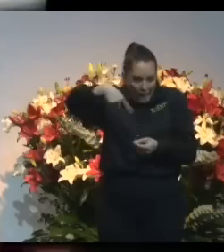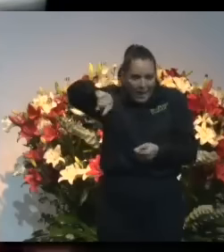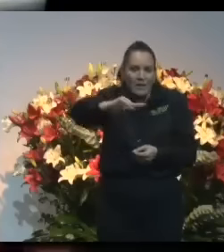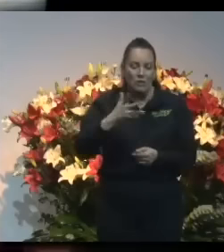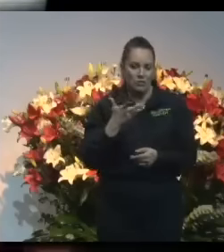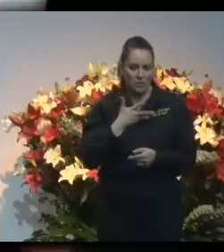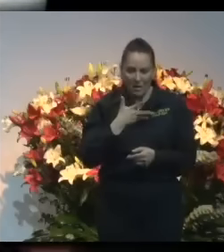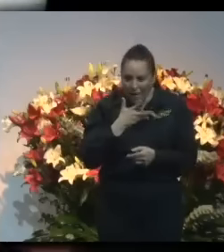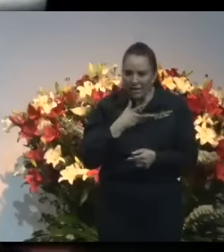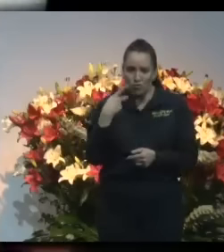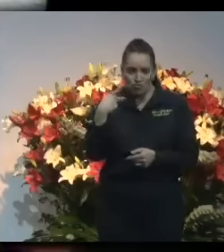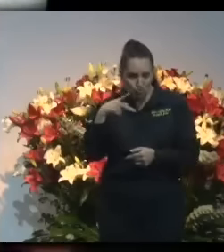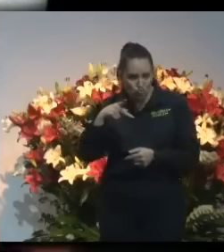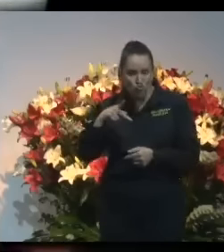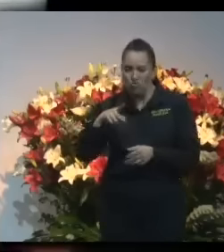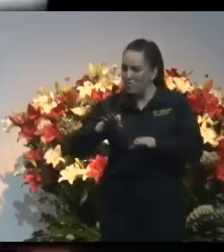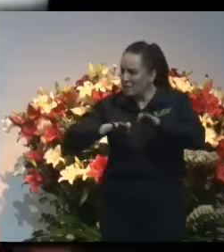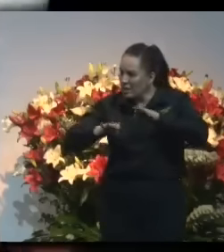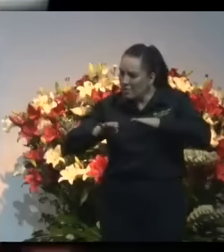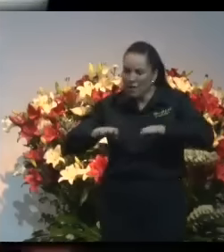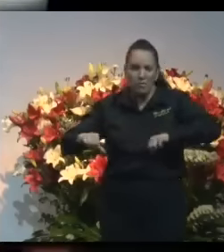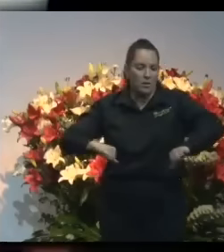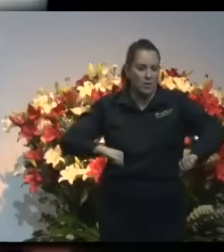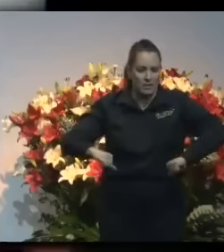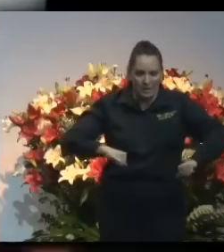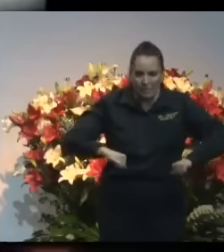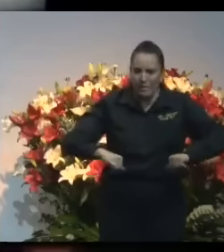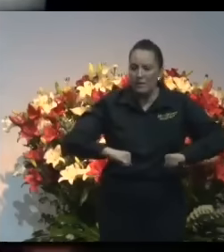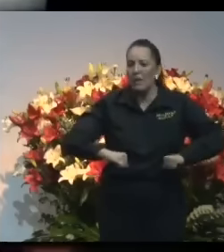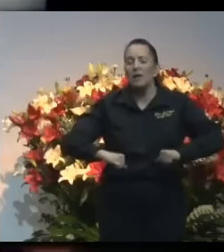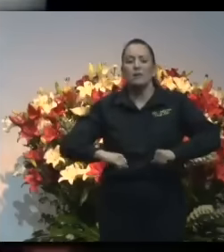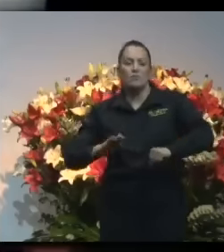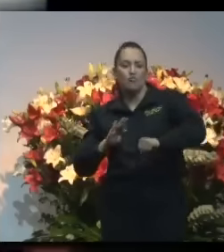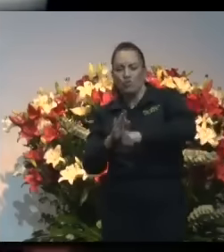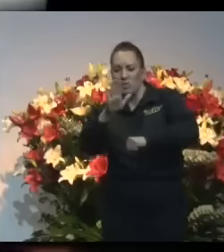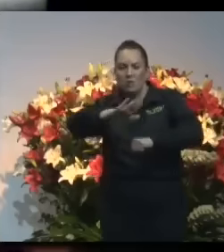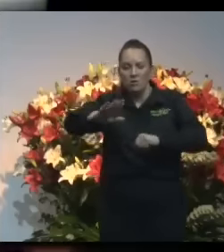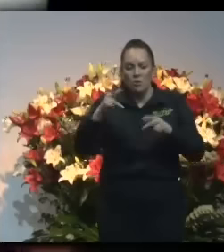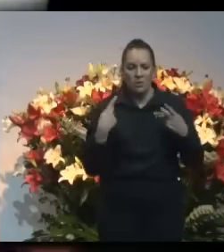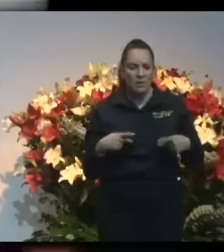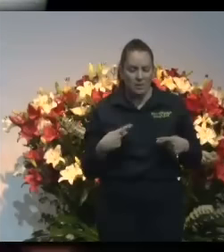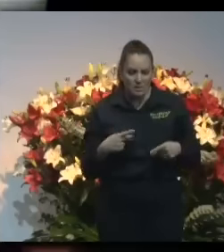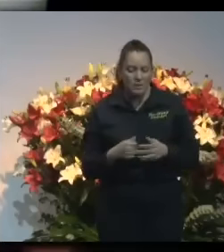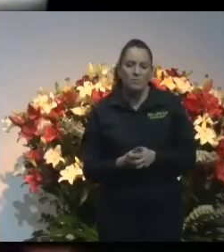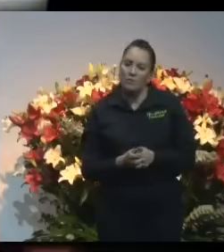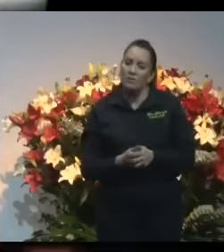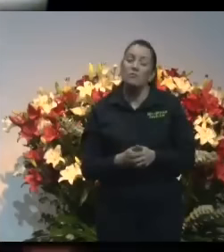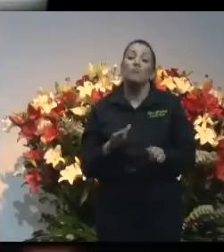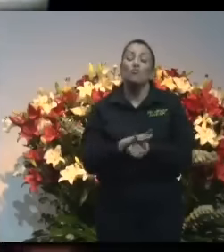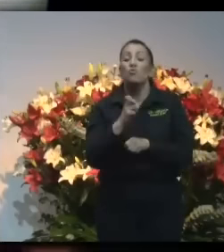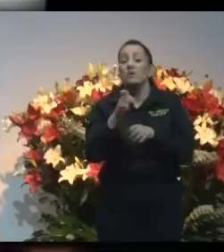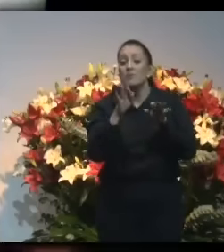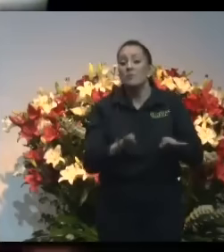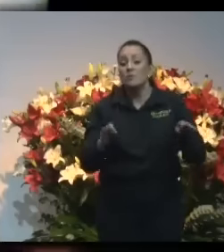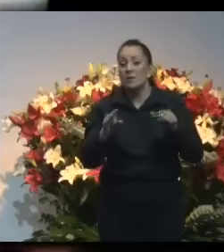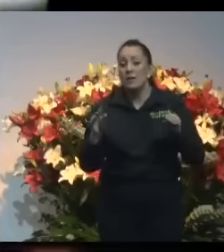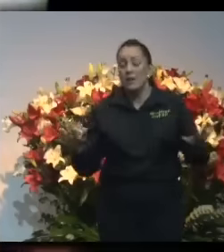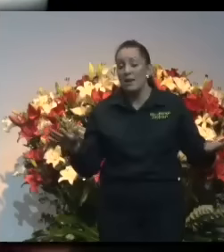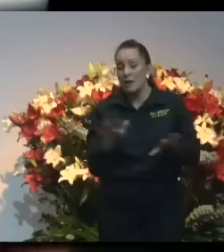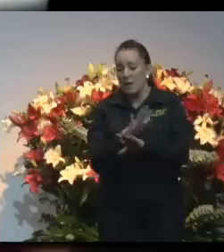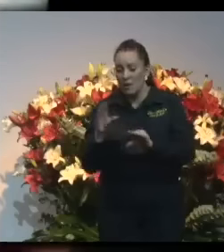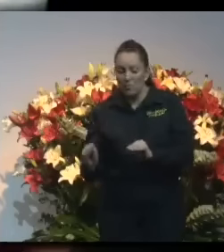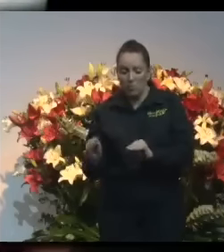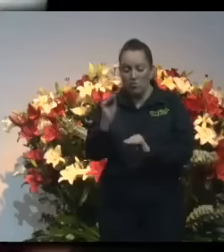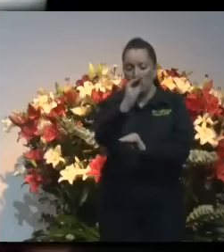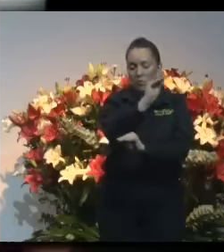sus facultades en materia de seguridad nacional, en materia de protección civil. Vamos a regresar a los civiles a esas áreas, obviamente